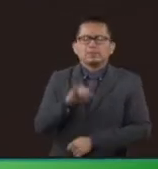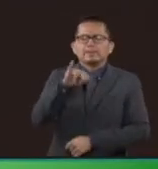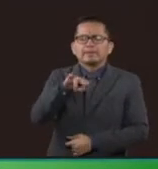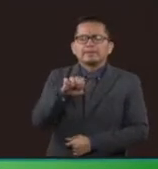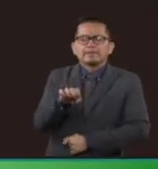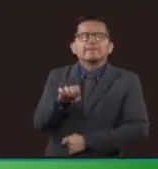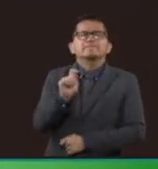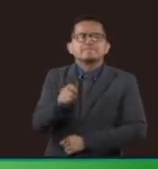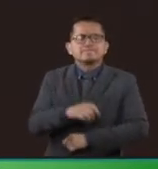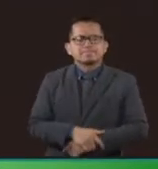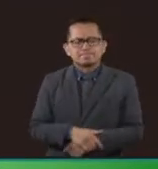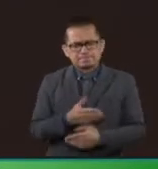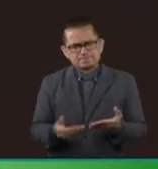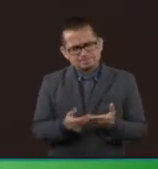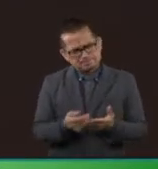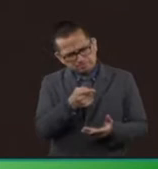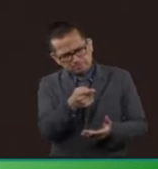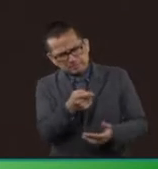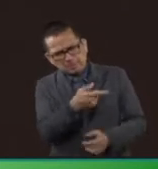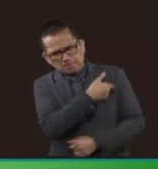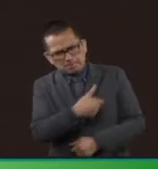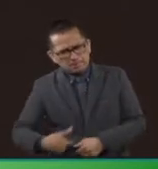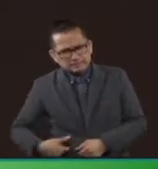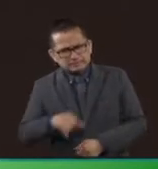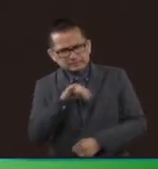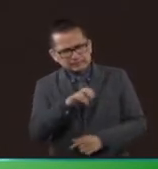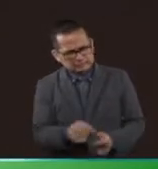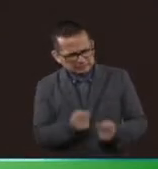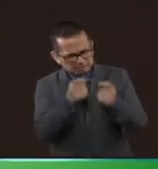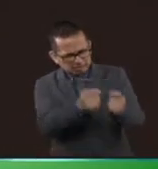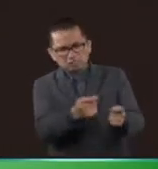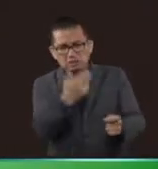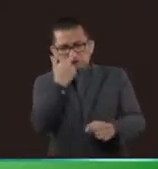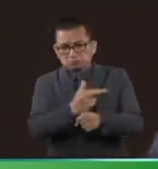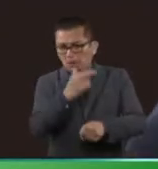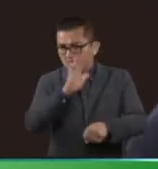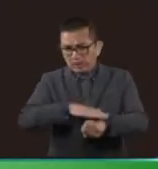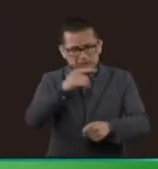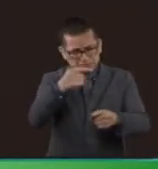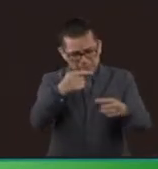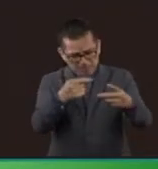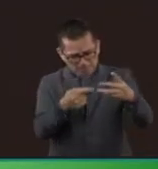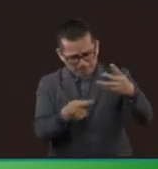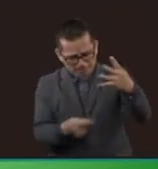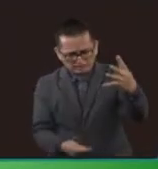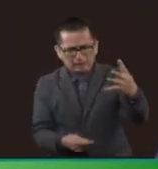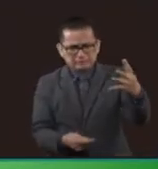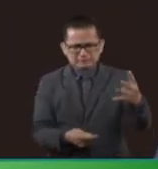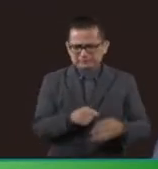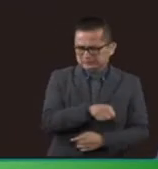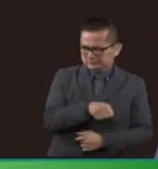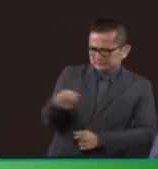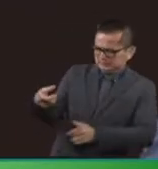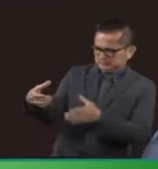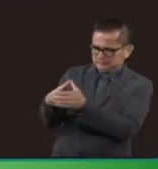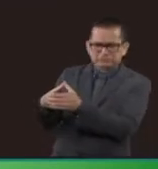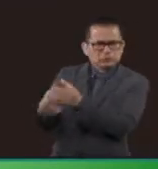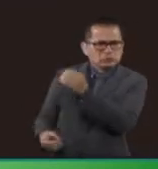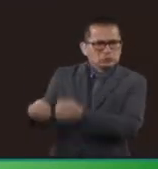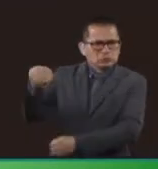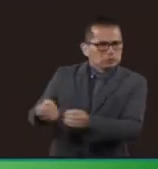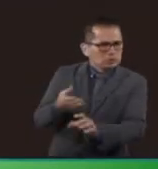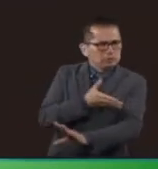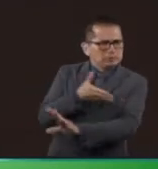dándole más facultades a la presid en contra de un órgano cuyo diseño constitucional desde hace más de 30